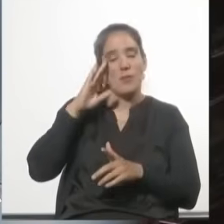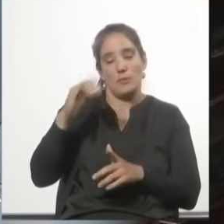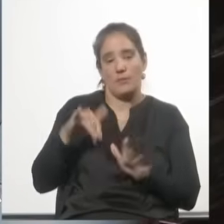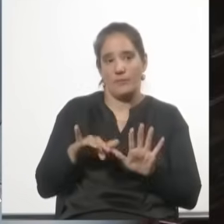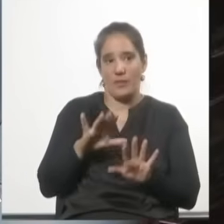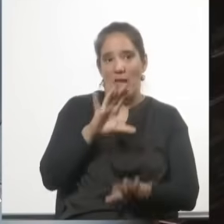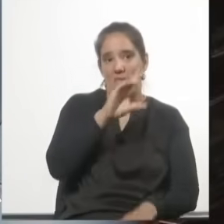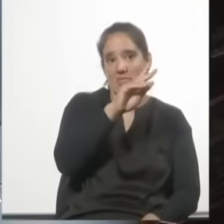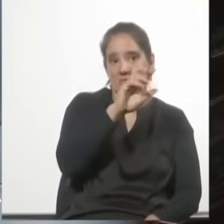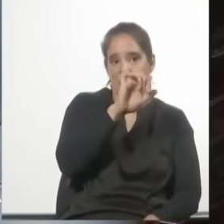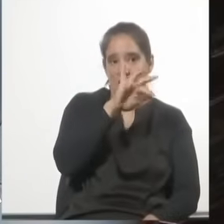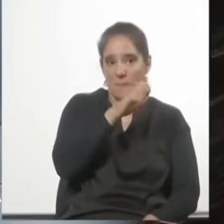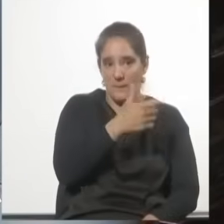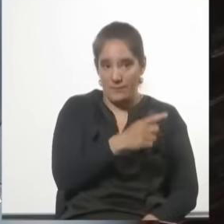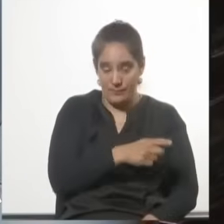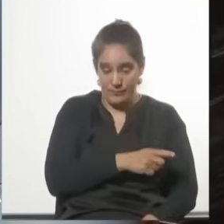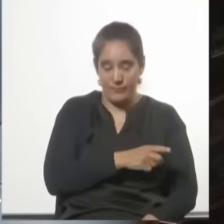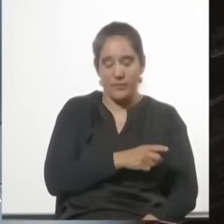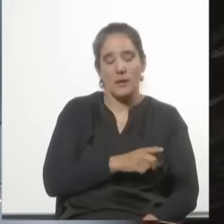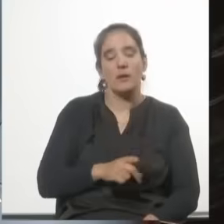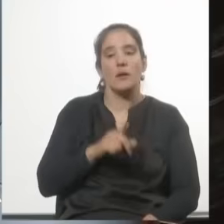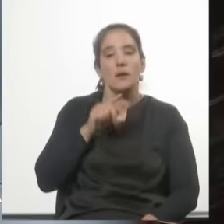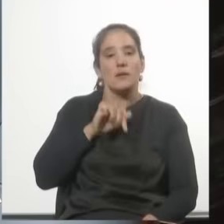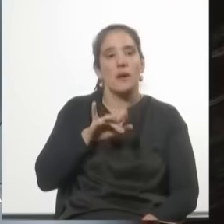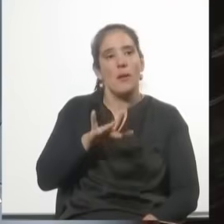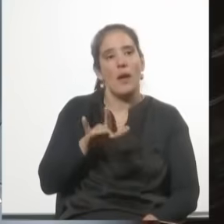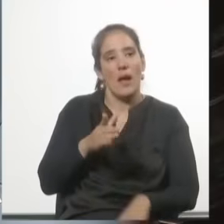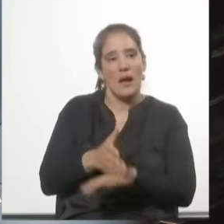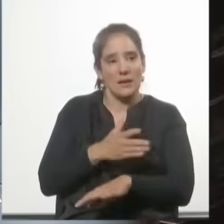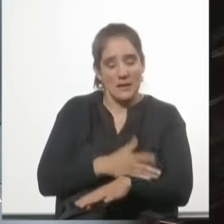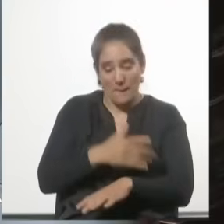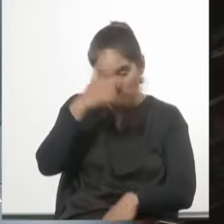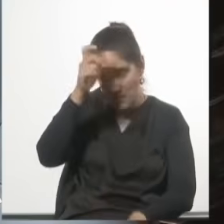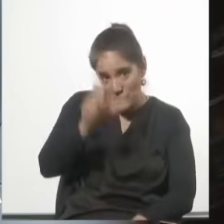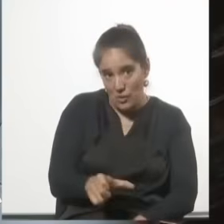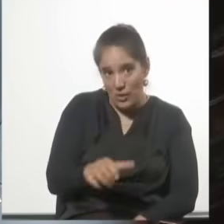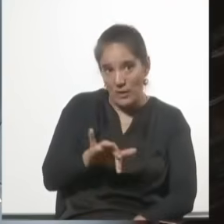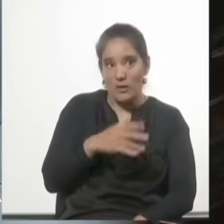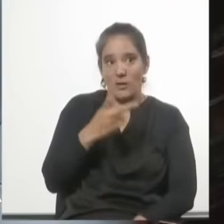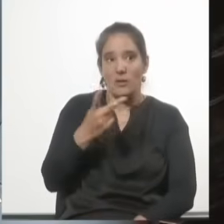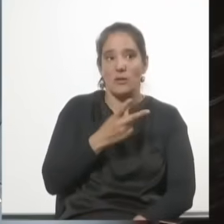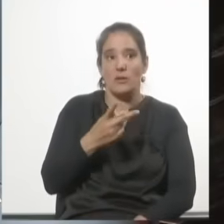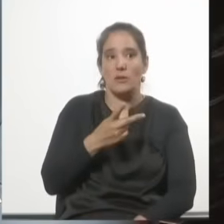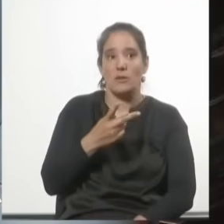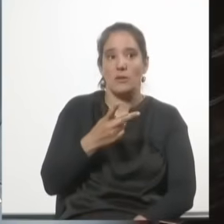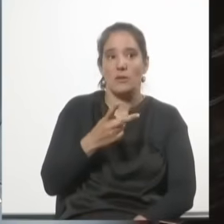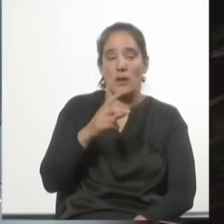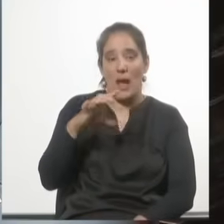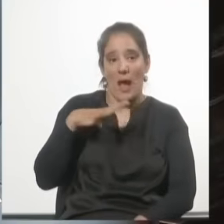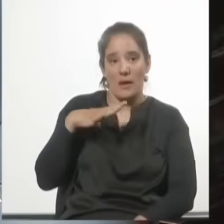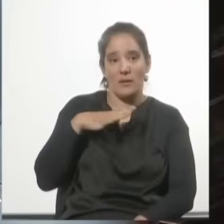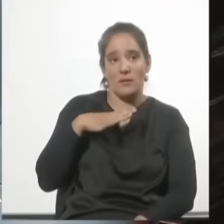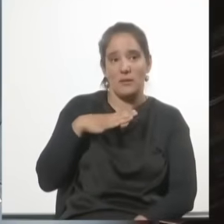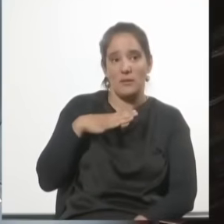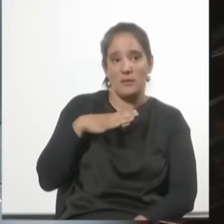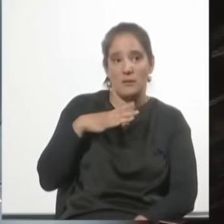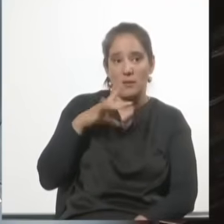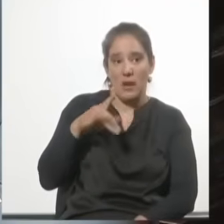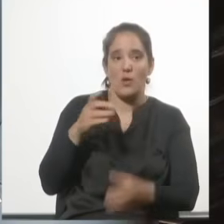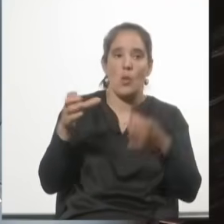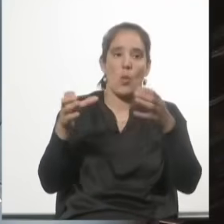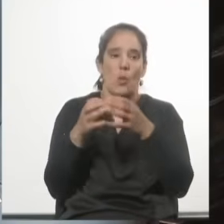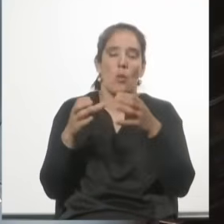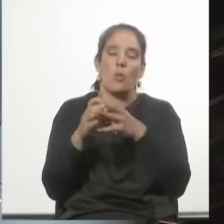Pero además de ser competentes profesionales, detrás de quienes están destacados ante el astillero existe un gran equipo